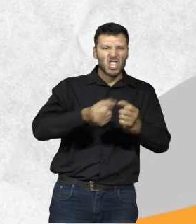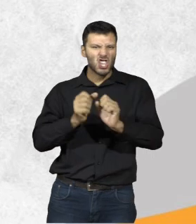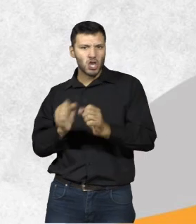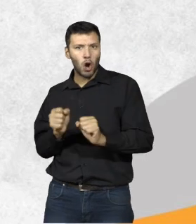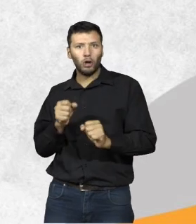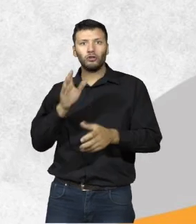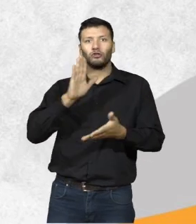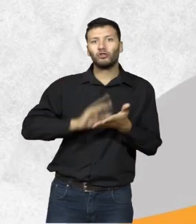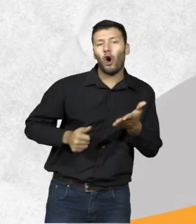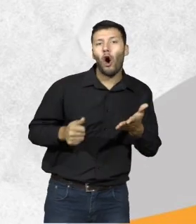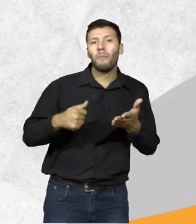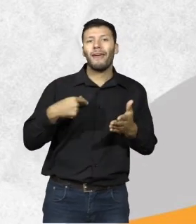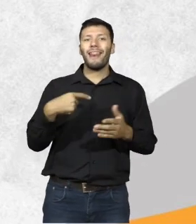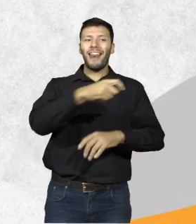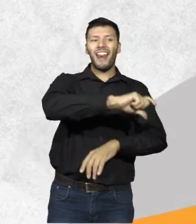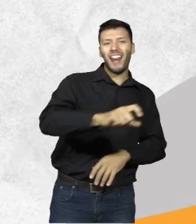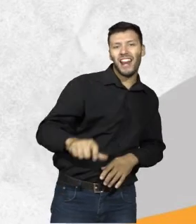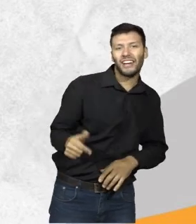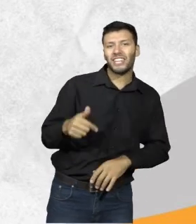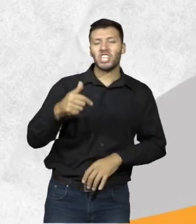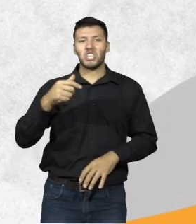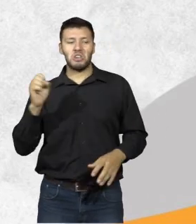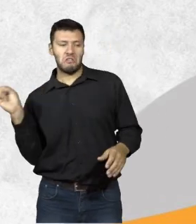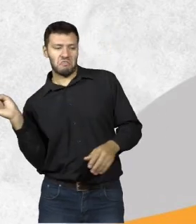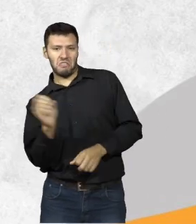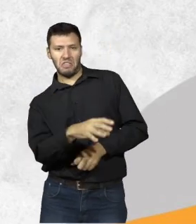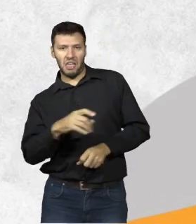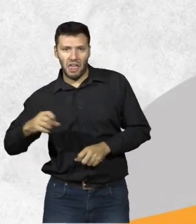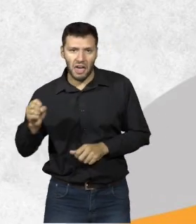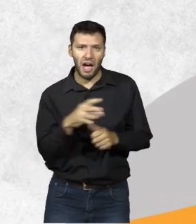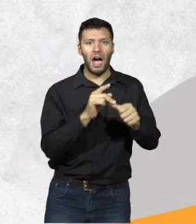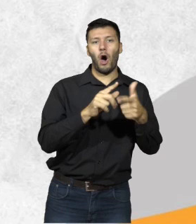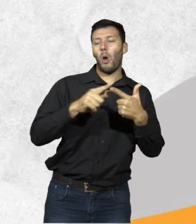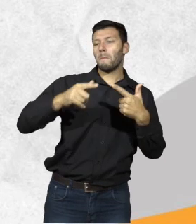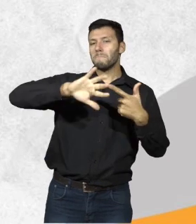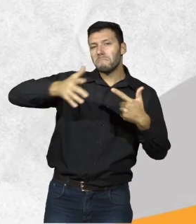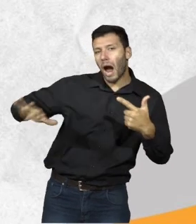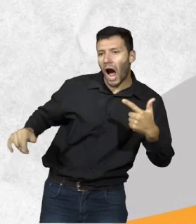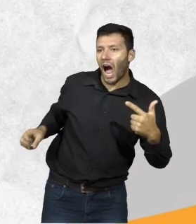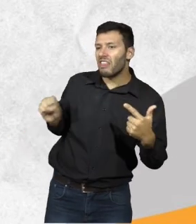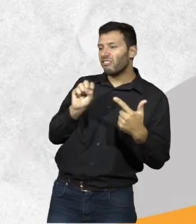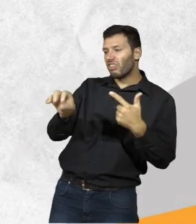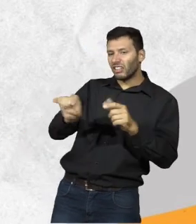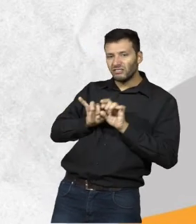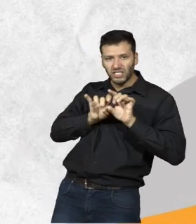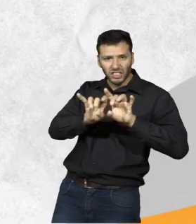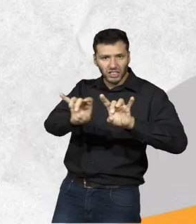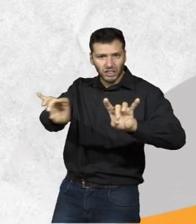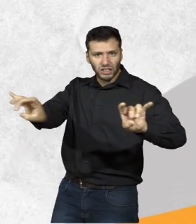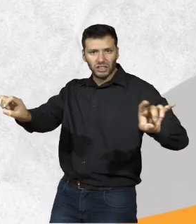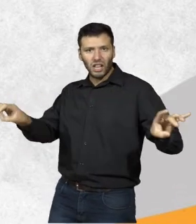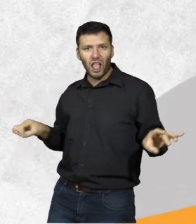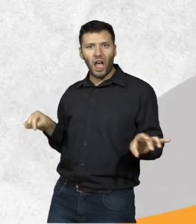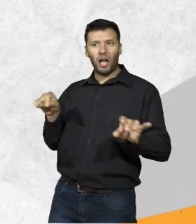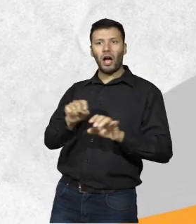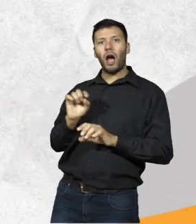se tiraban crudos a los ríos, a los mares, la cantidad de contaminación atmosférica que teníamos por la